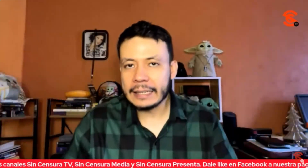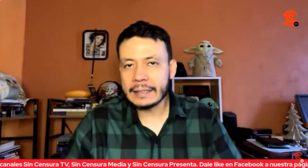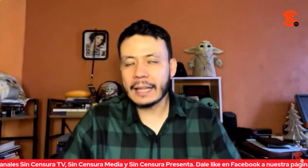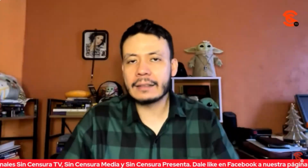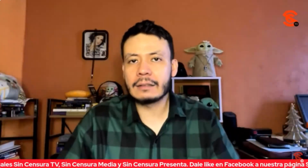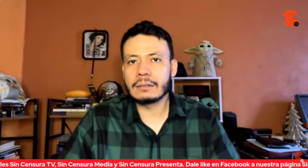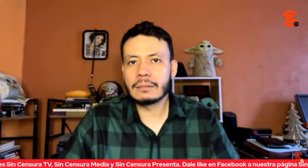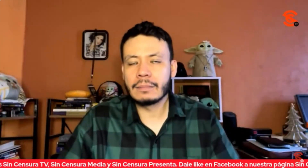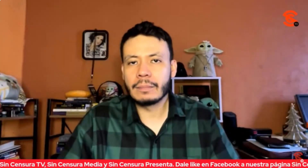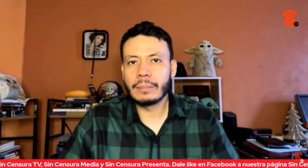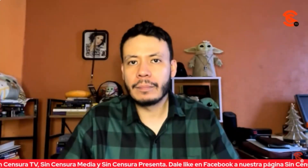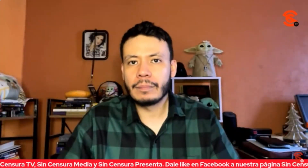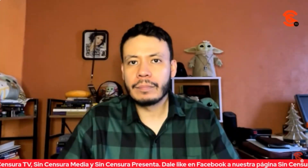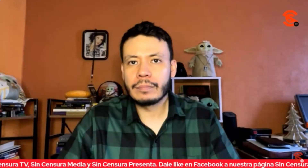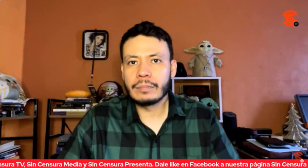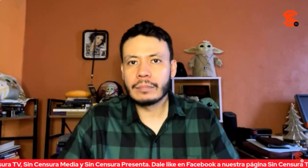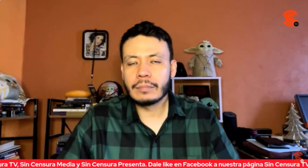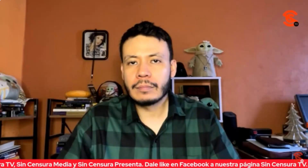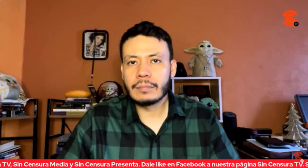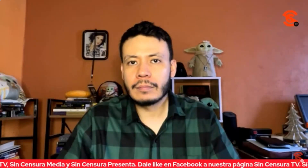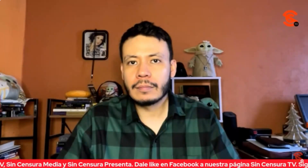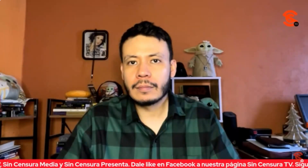la integridad.